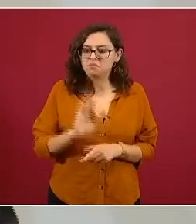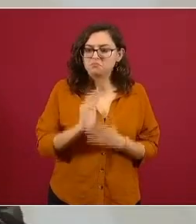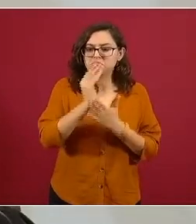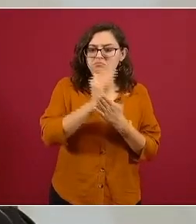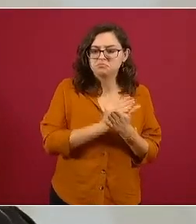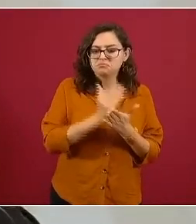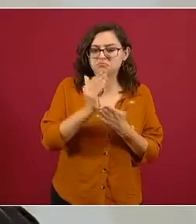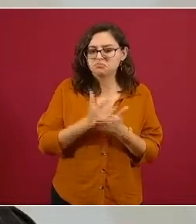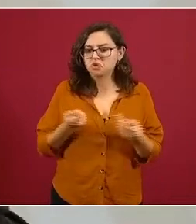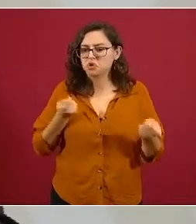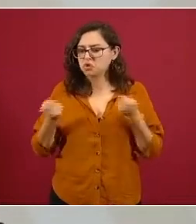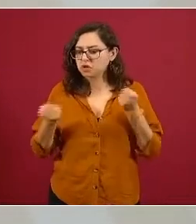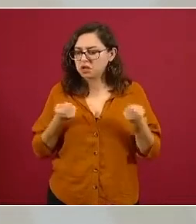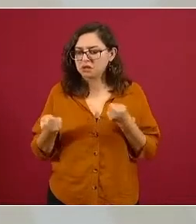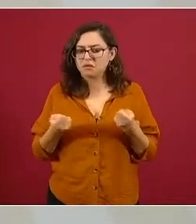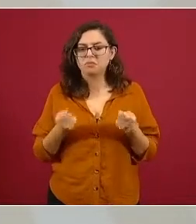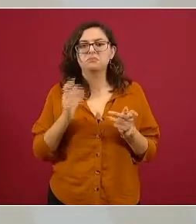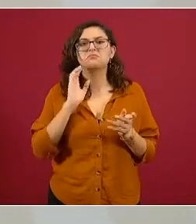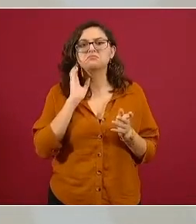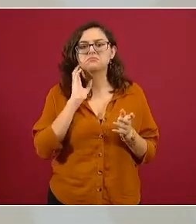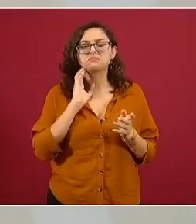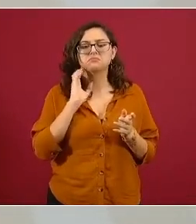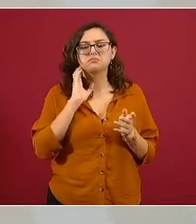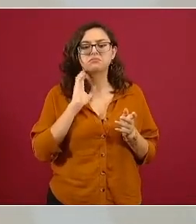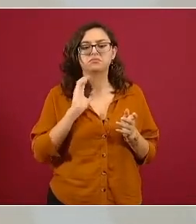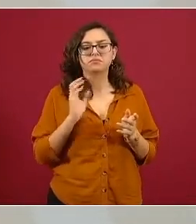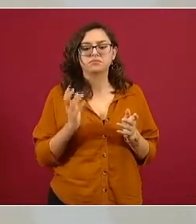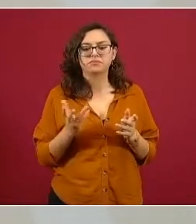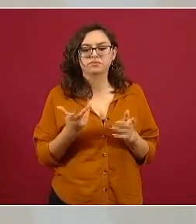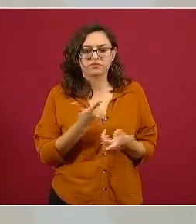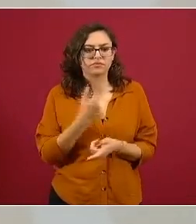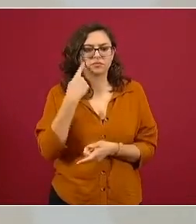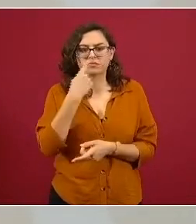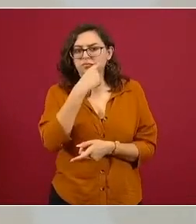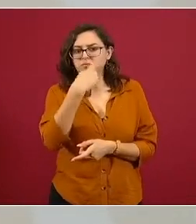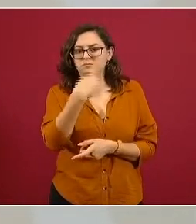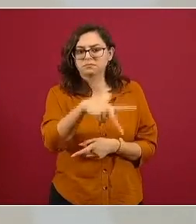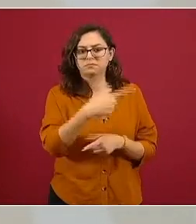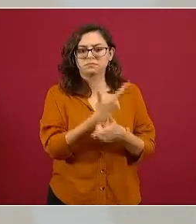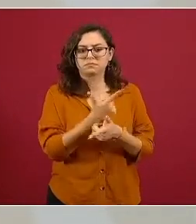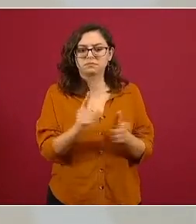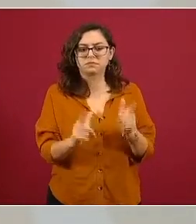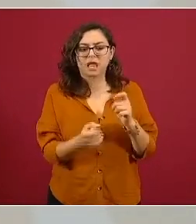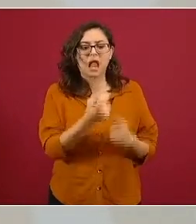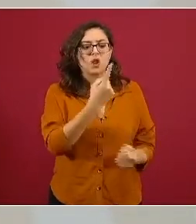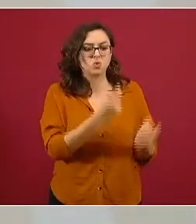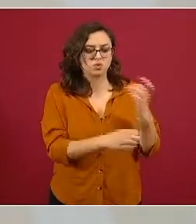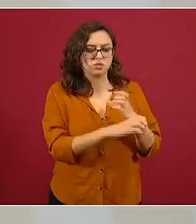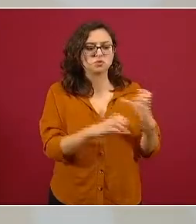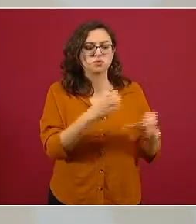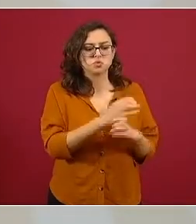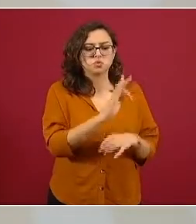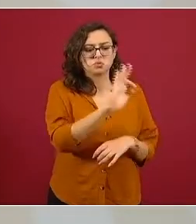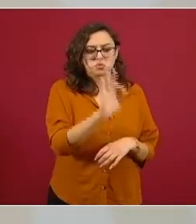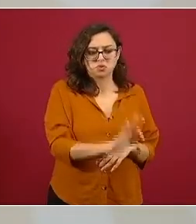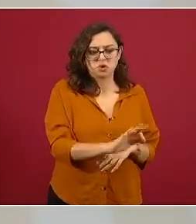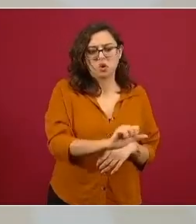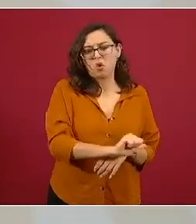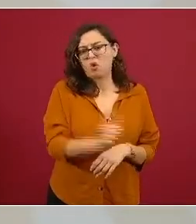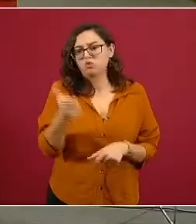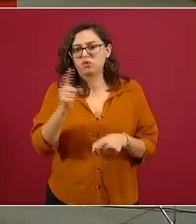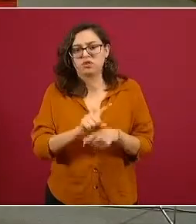sea, algunas mandan esa libertad para poder tener algunos productos en ciertos días, tal vez otros